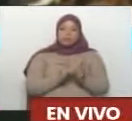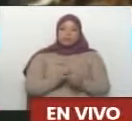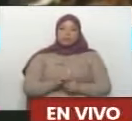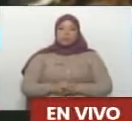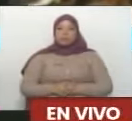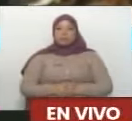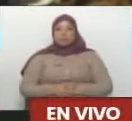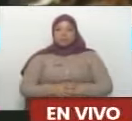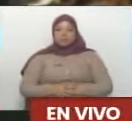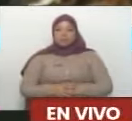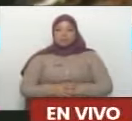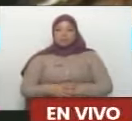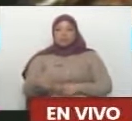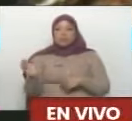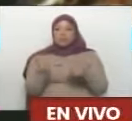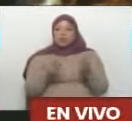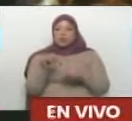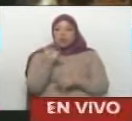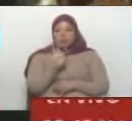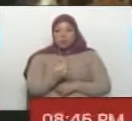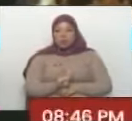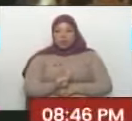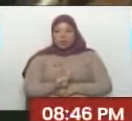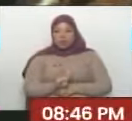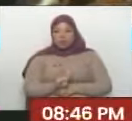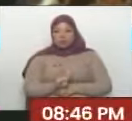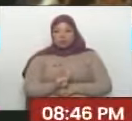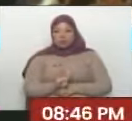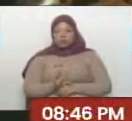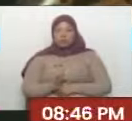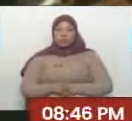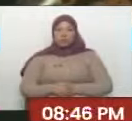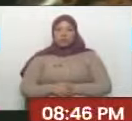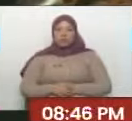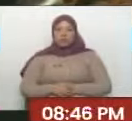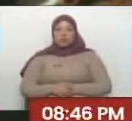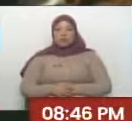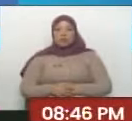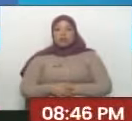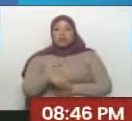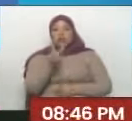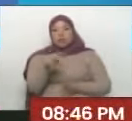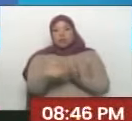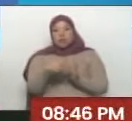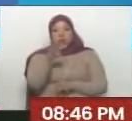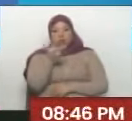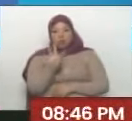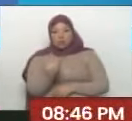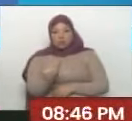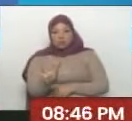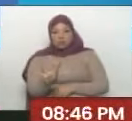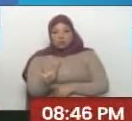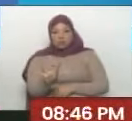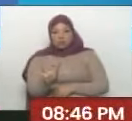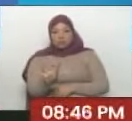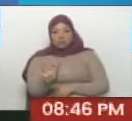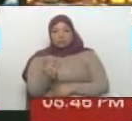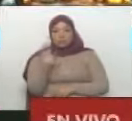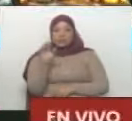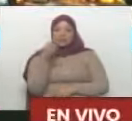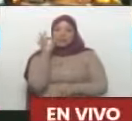abril. Del mes 4. Del mes 4. 4 de 4, 4. Nos vemos a las 4. De 2024. Del